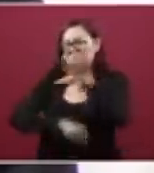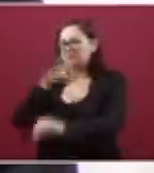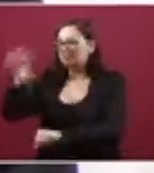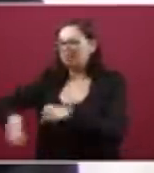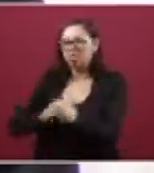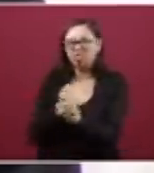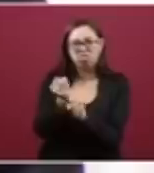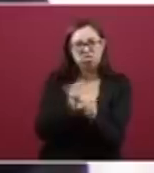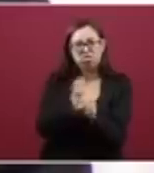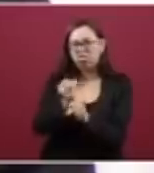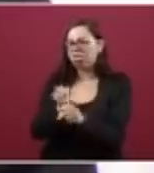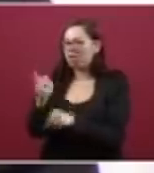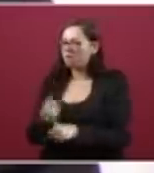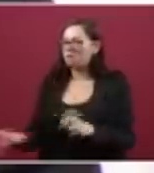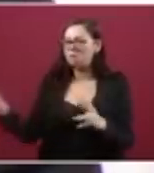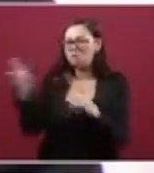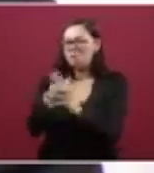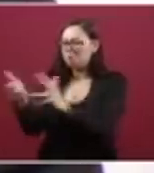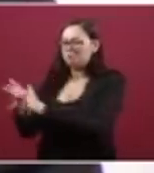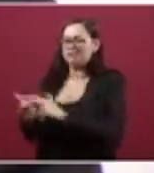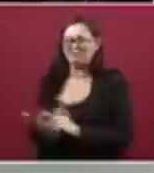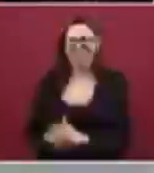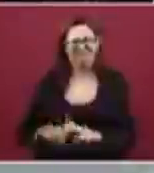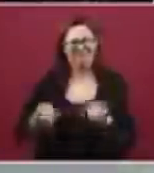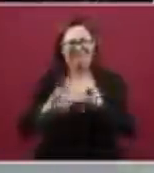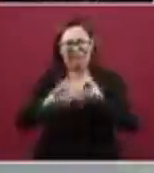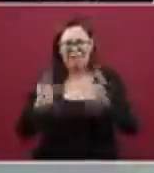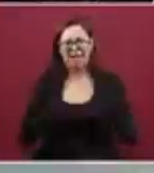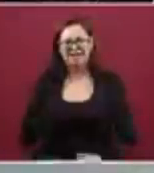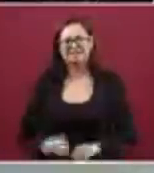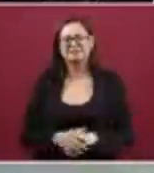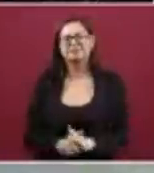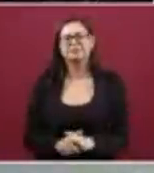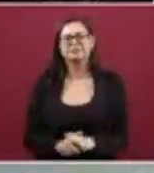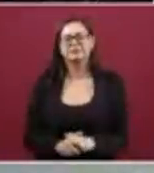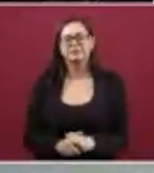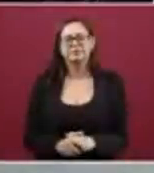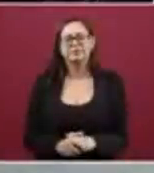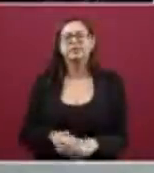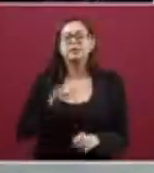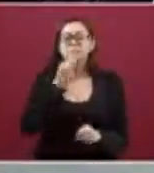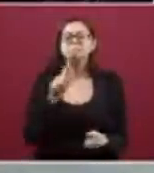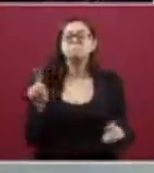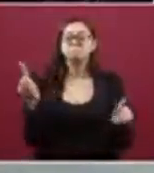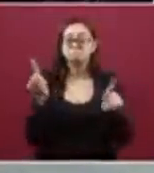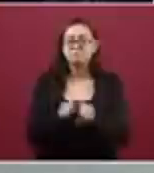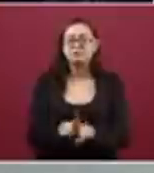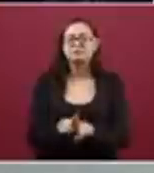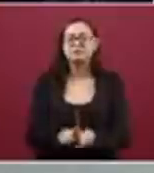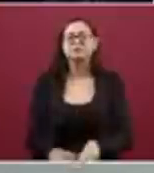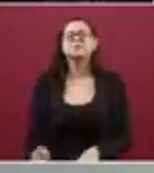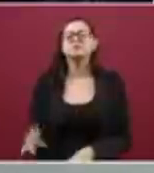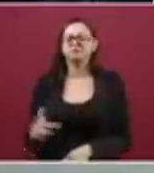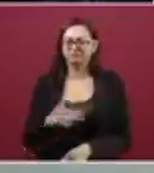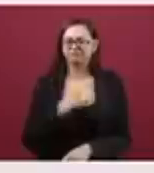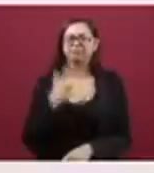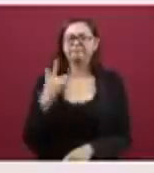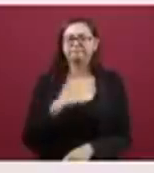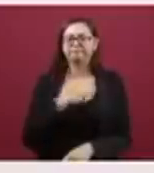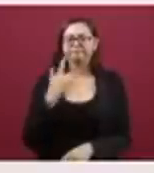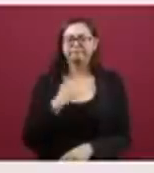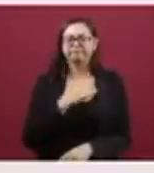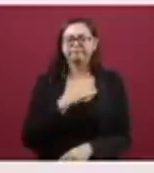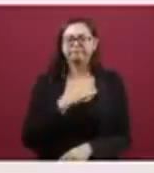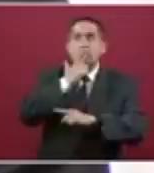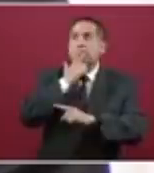o masacrar al pueblo. El titular del Ejecutivo Federal señaló que cancelar el nuevo Aeropuerto Internacional de México fue